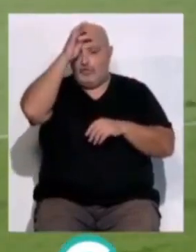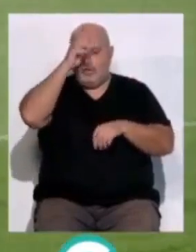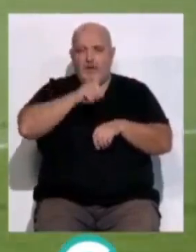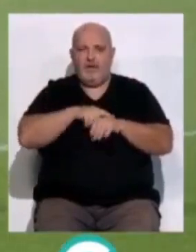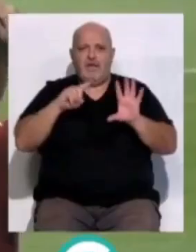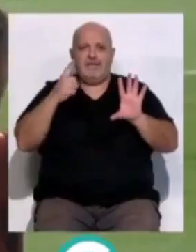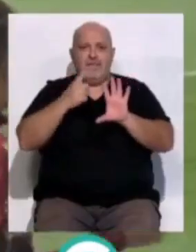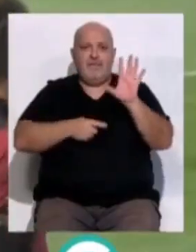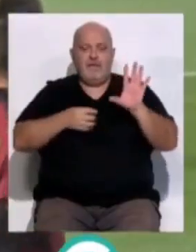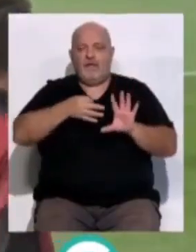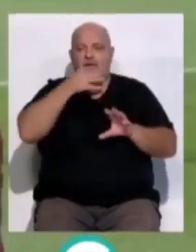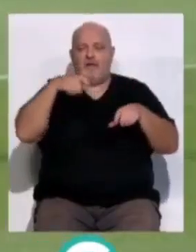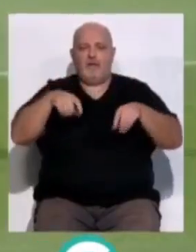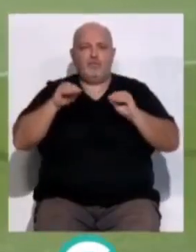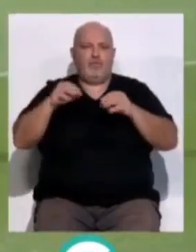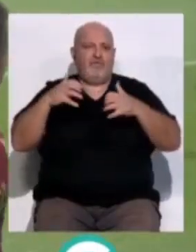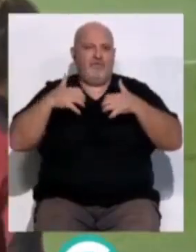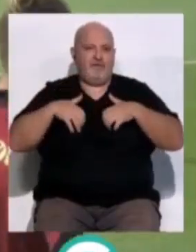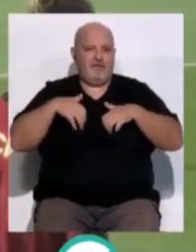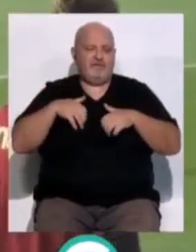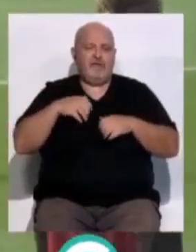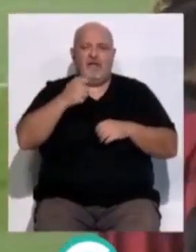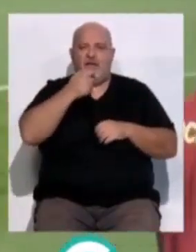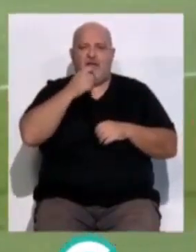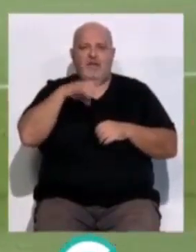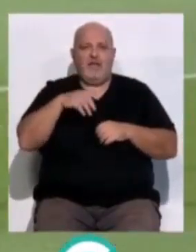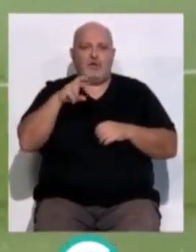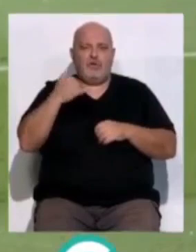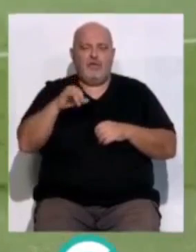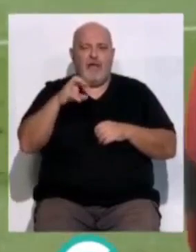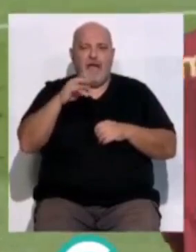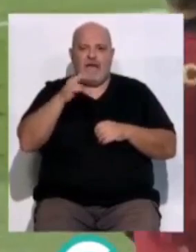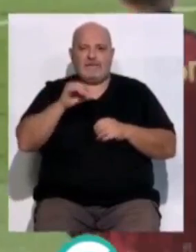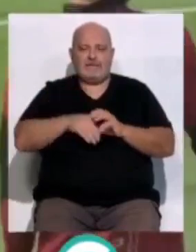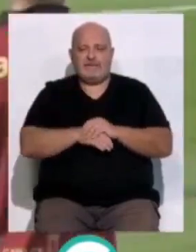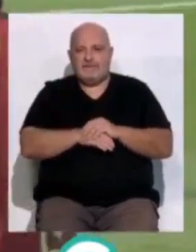de las 6:30 de la tarde en el Benito Villamarín, con el arbitraje de Ortiz Arias.